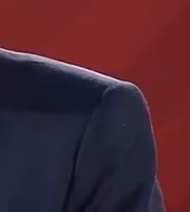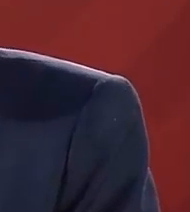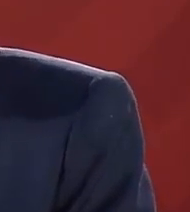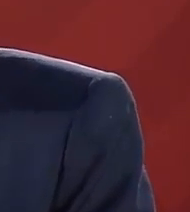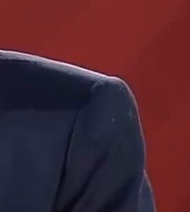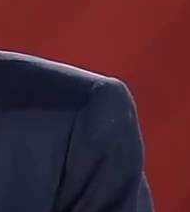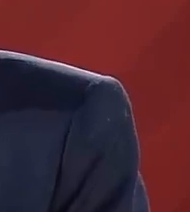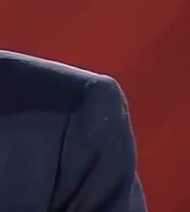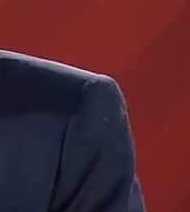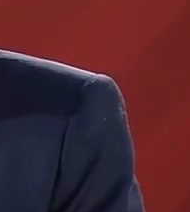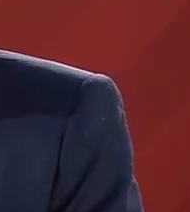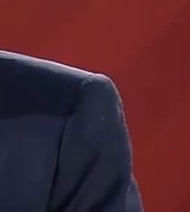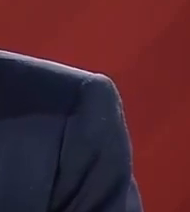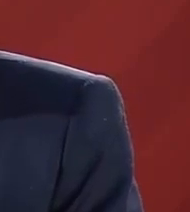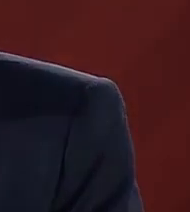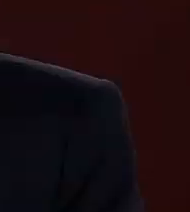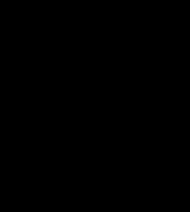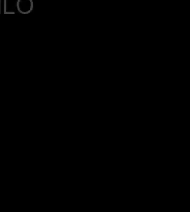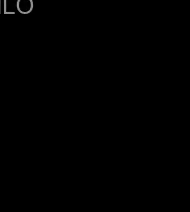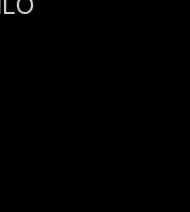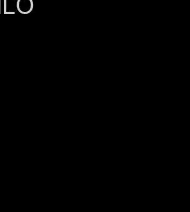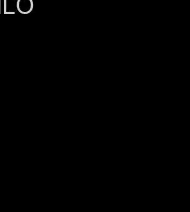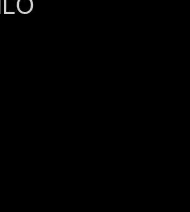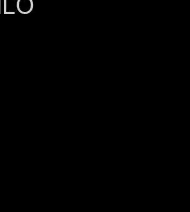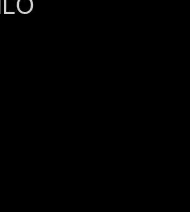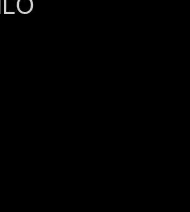por el fracaso de la llamada,